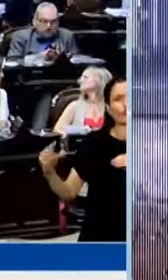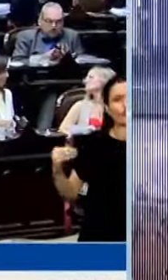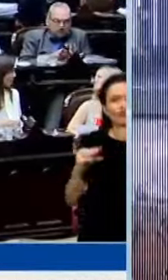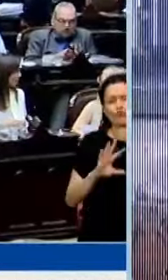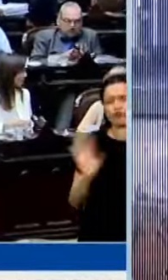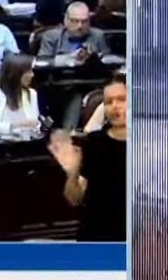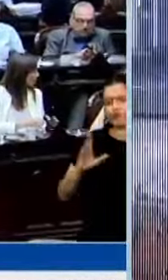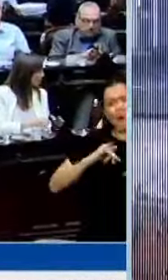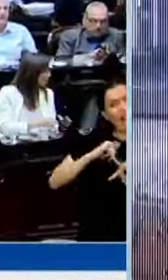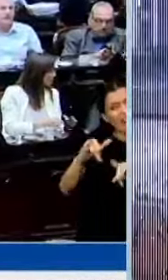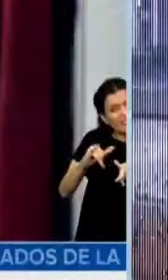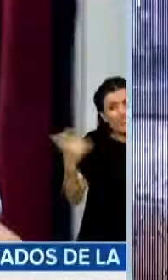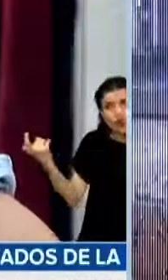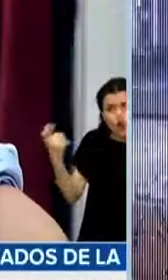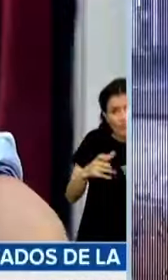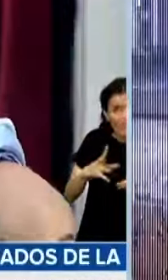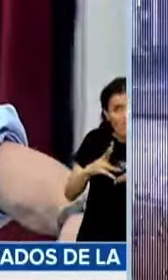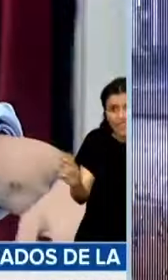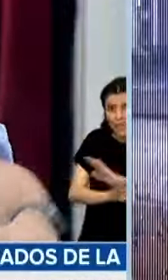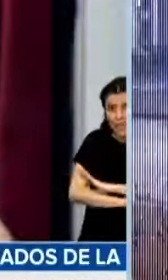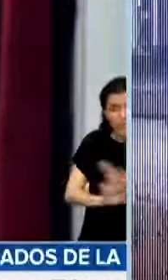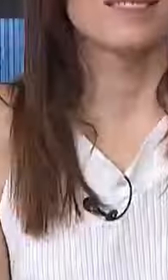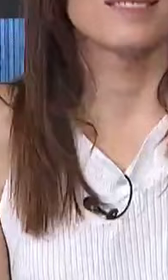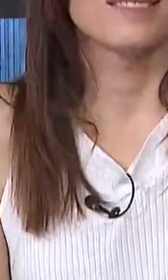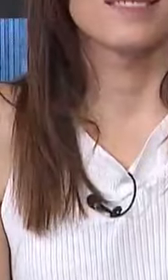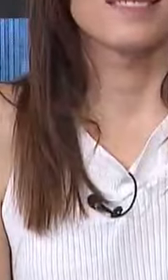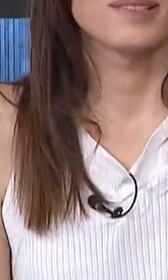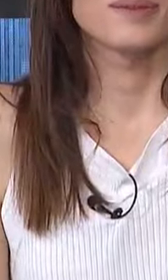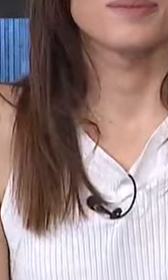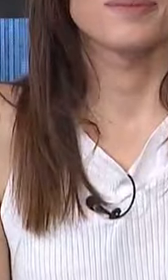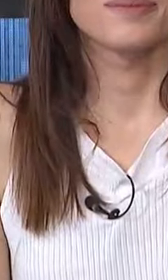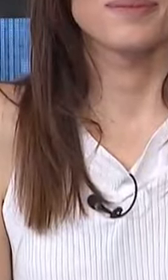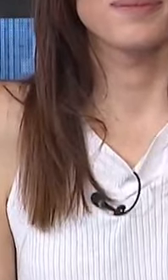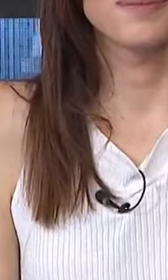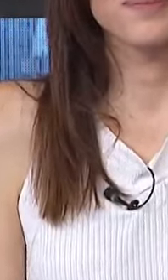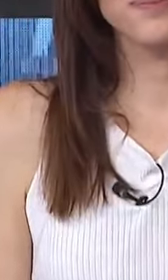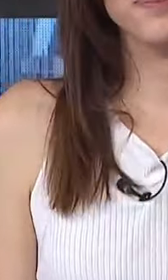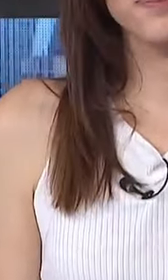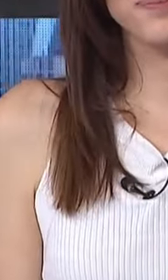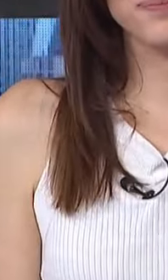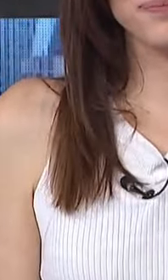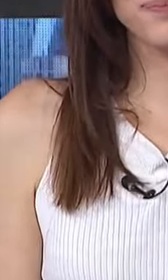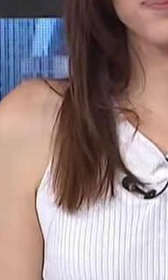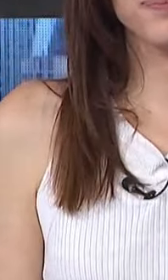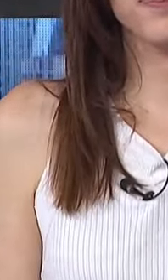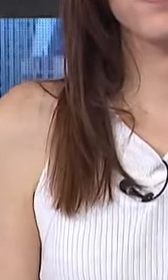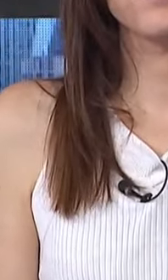Ahora, lo que se plasmó ayer es la incapacidad del gobierno para construir